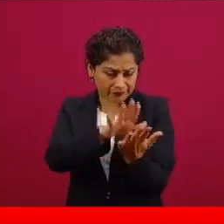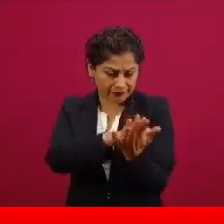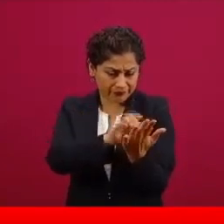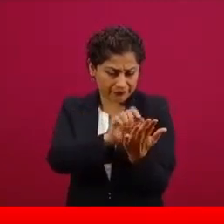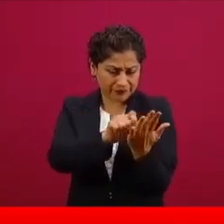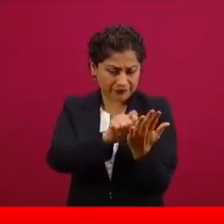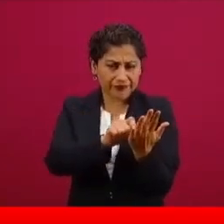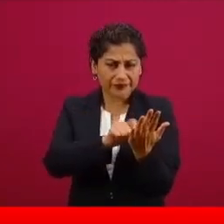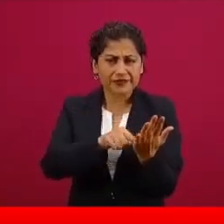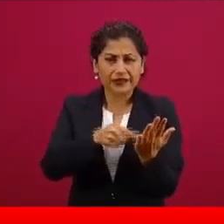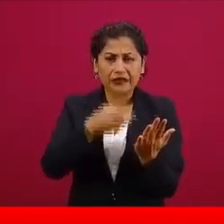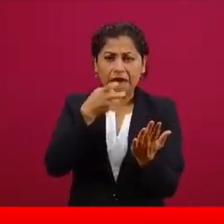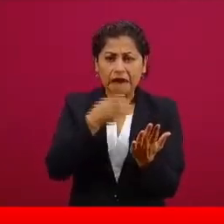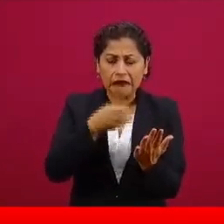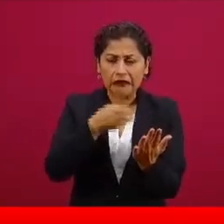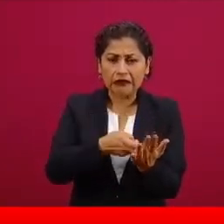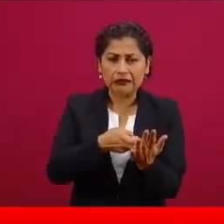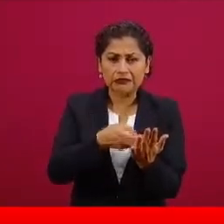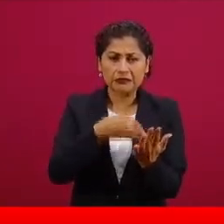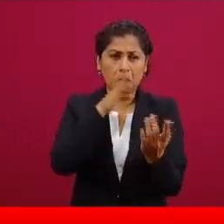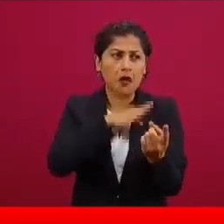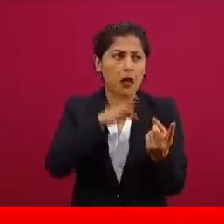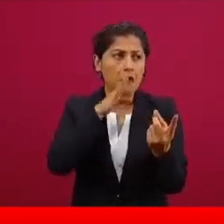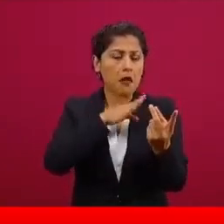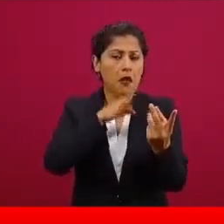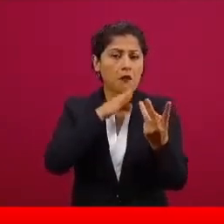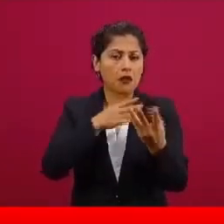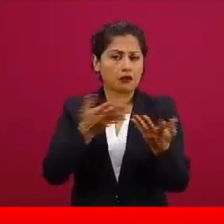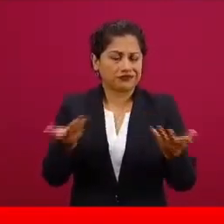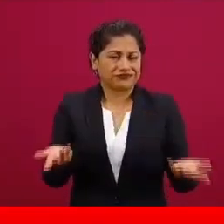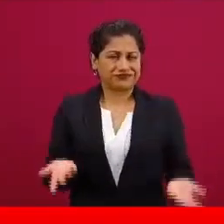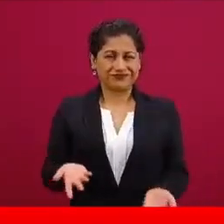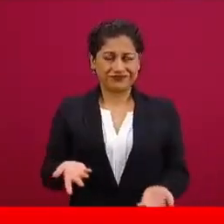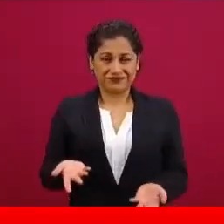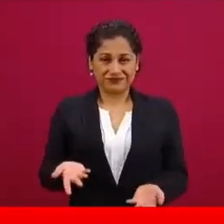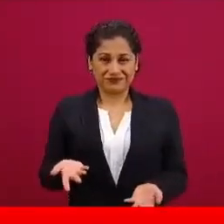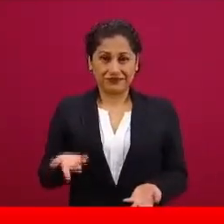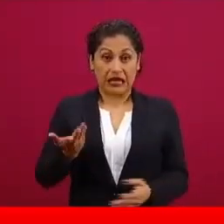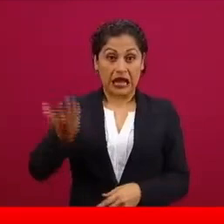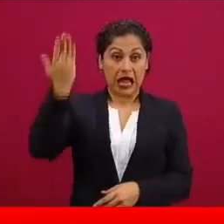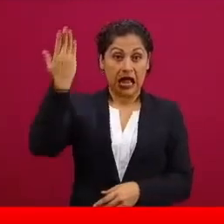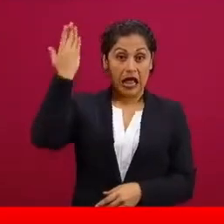Antes en el Universal se presumía de que